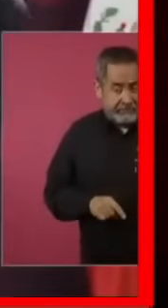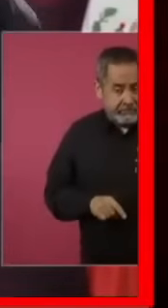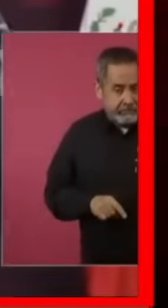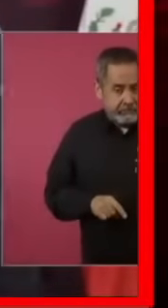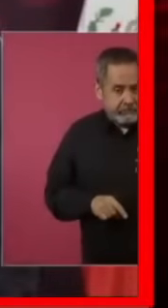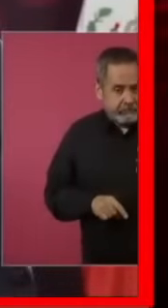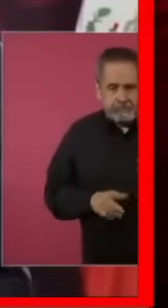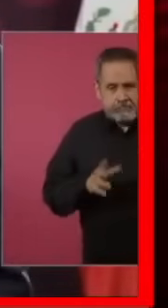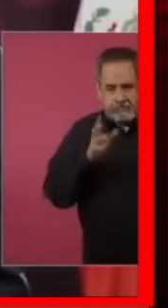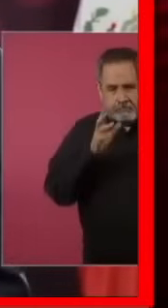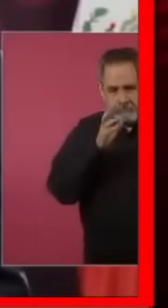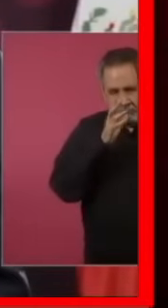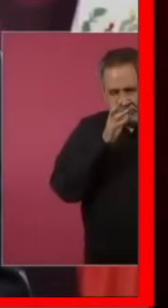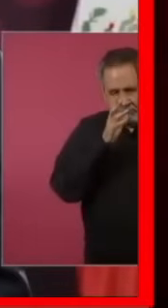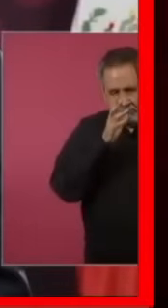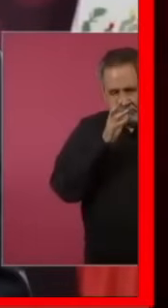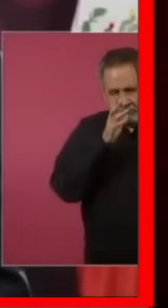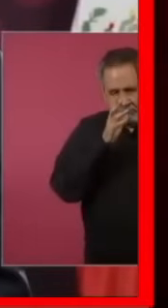ya no procede.